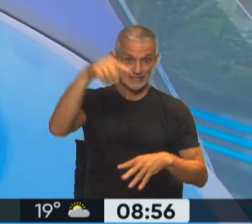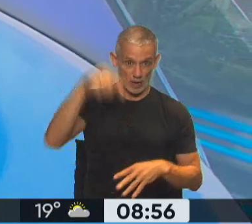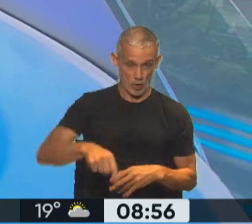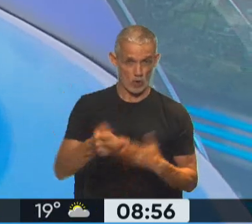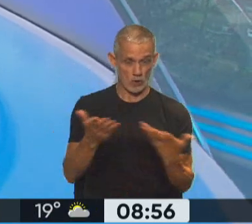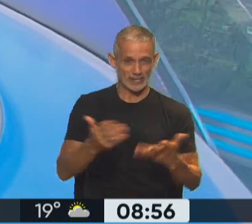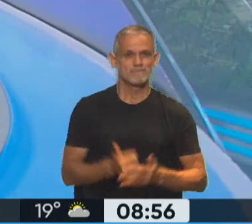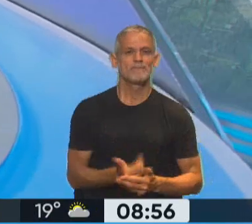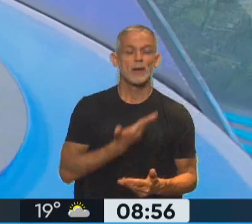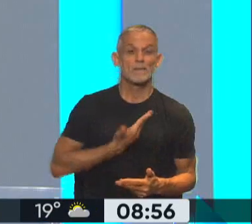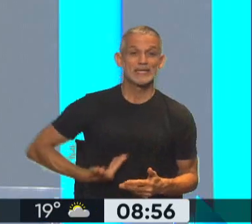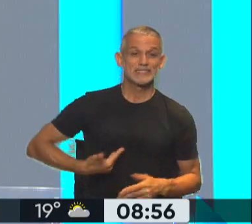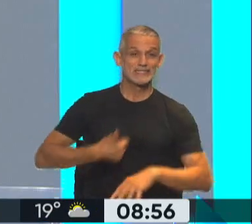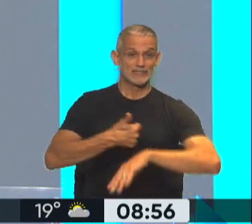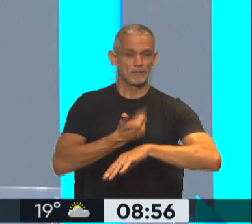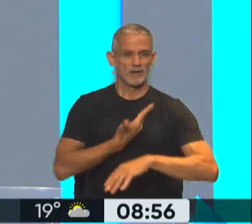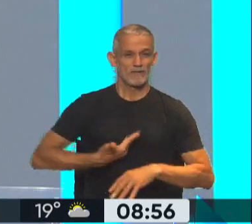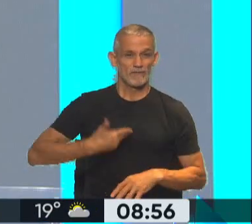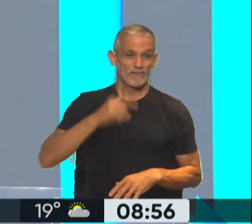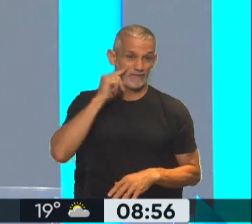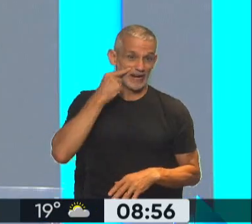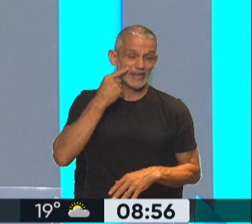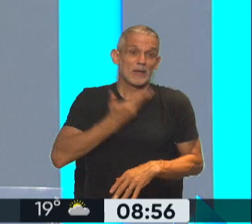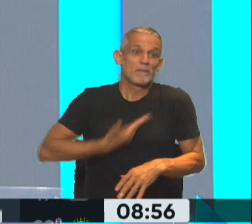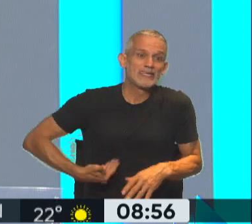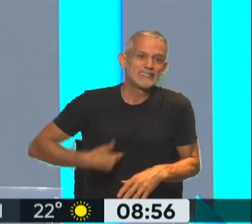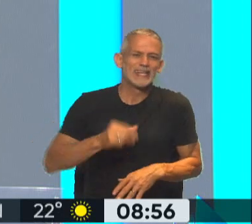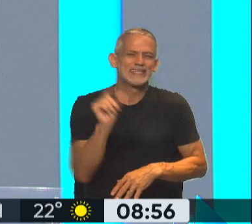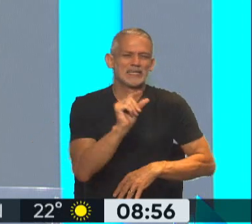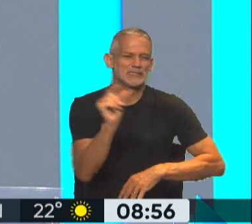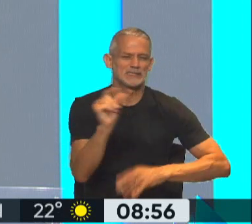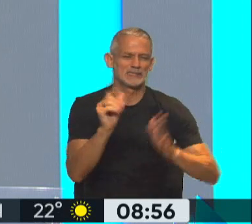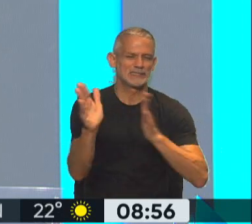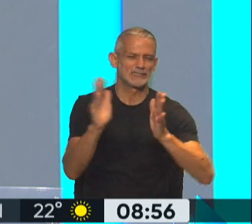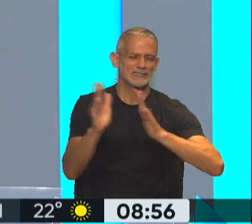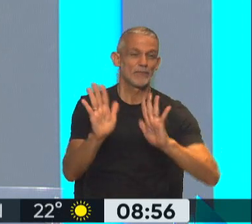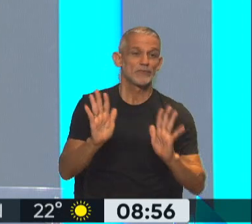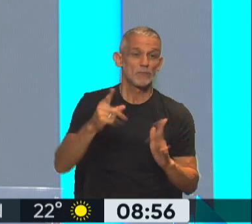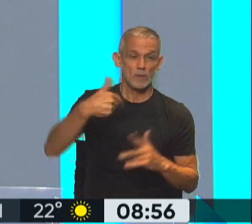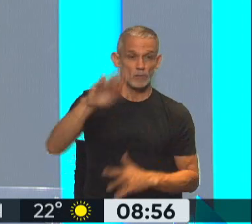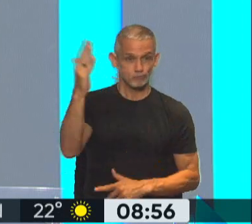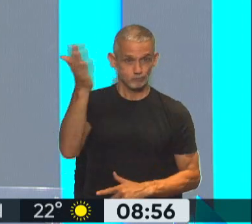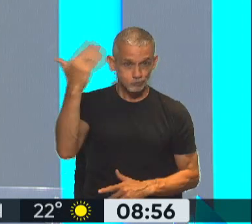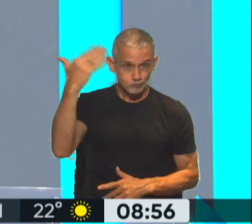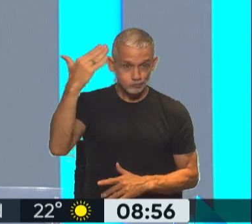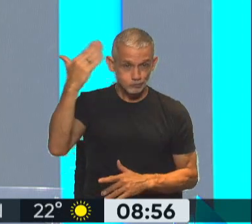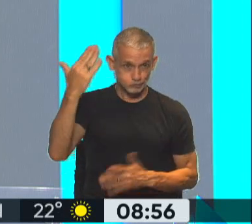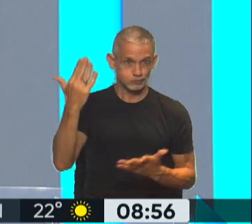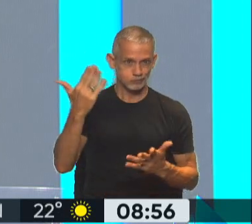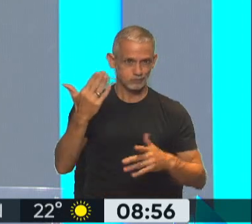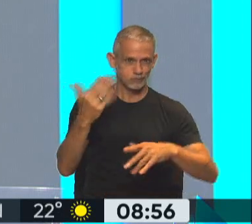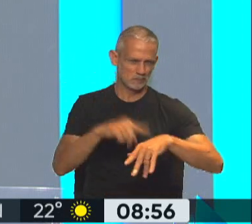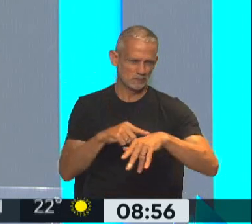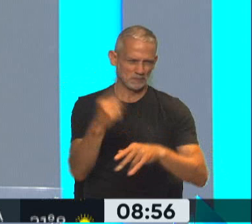el presidente Alberto Fernández que es además el presidente pro tempore del organismo va a dar un discurso en las primeras horas